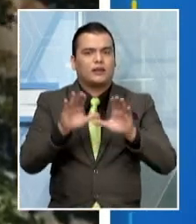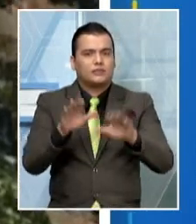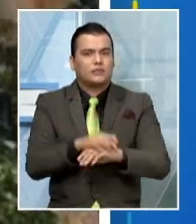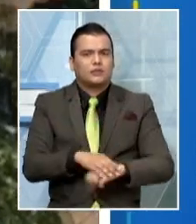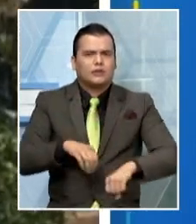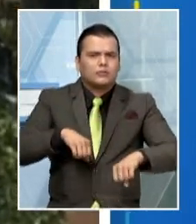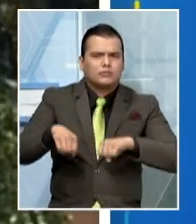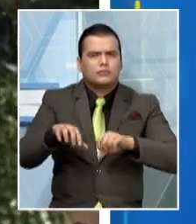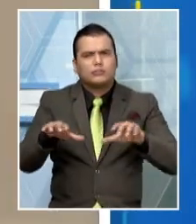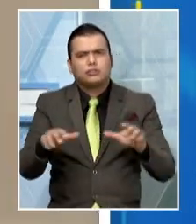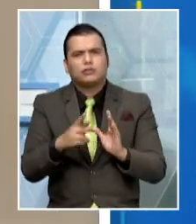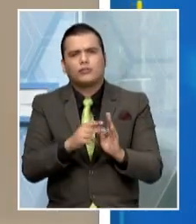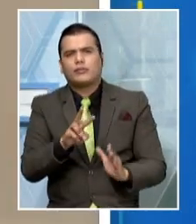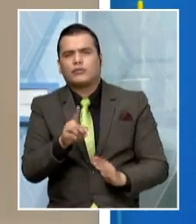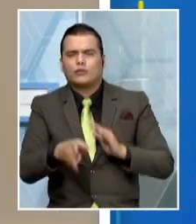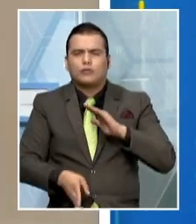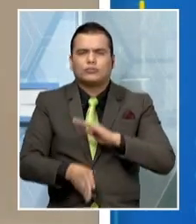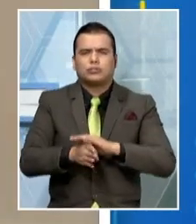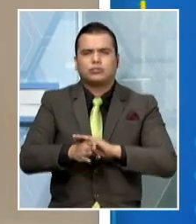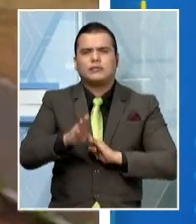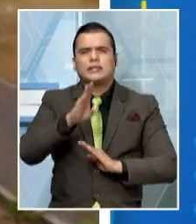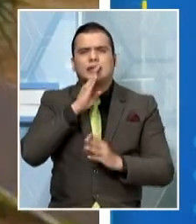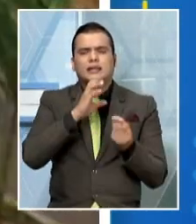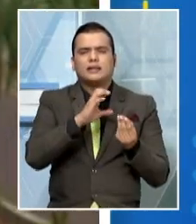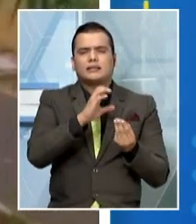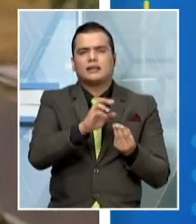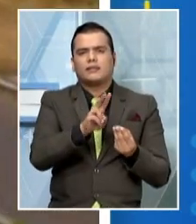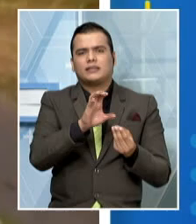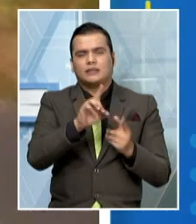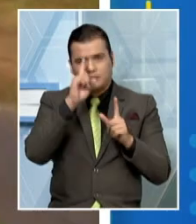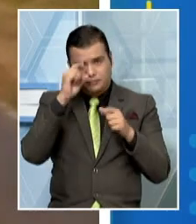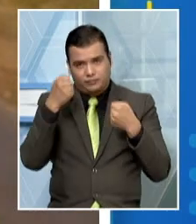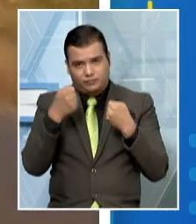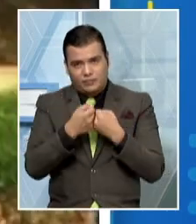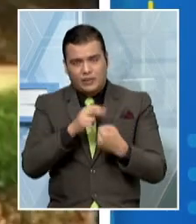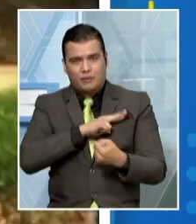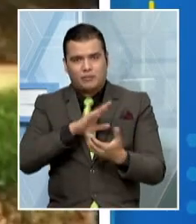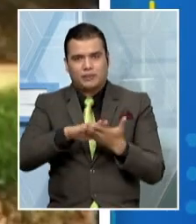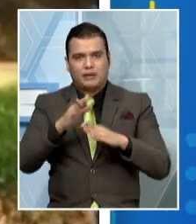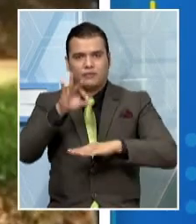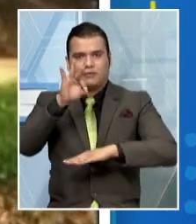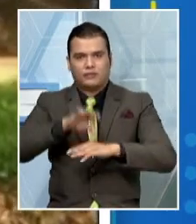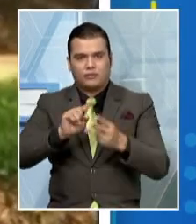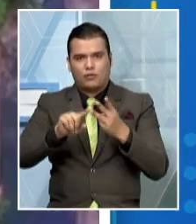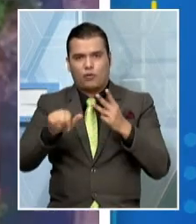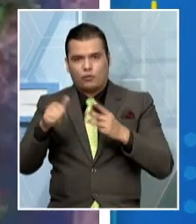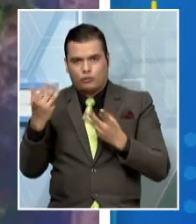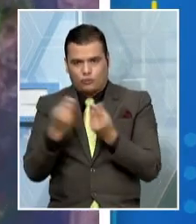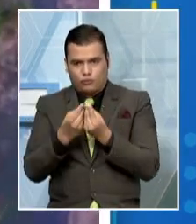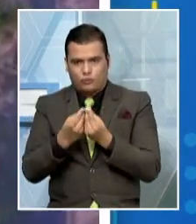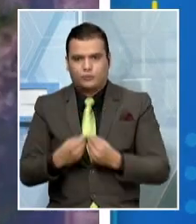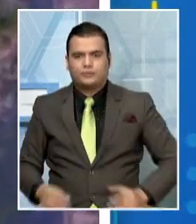que continúa en el 2021 es liderada por la cbc en convenio con valle en paz y con el apoyo del dagma